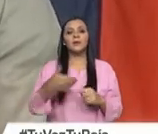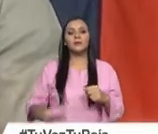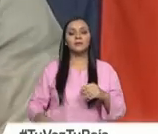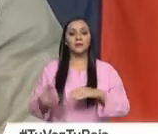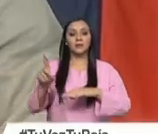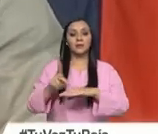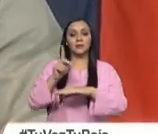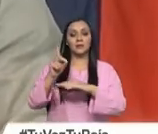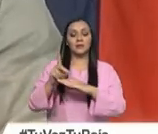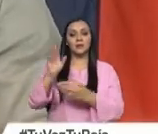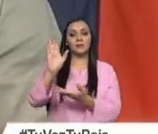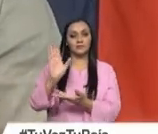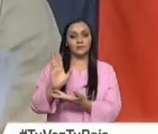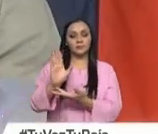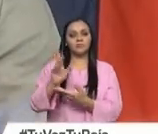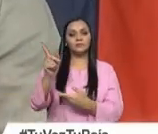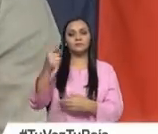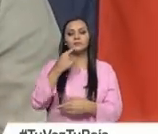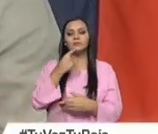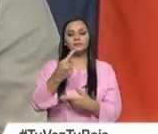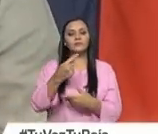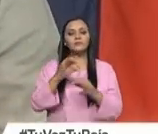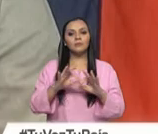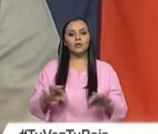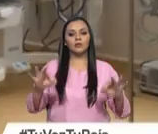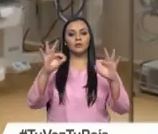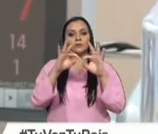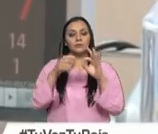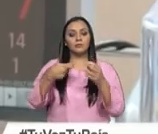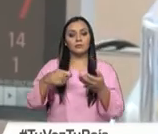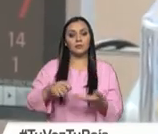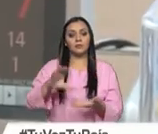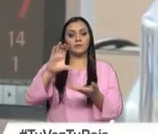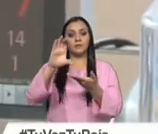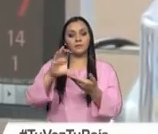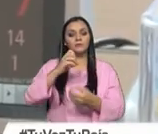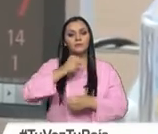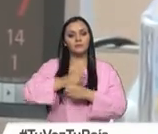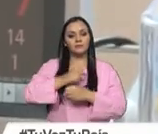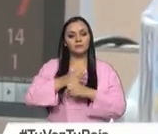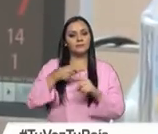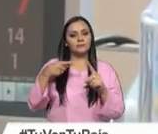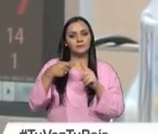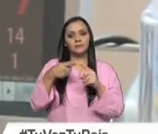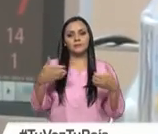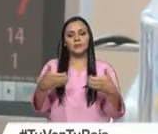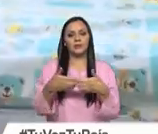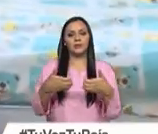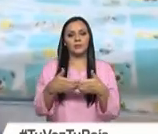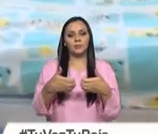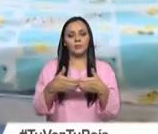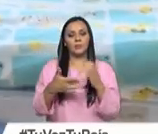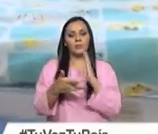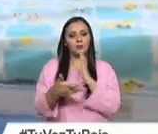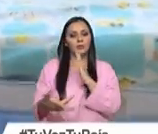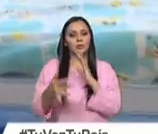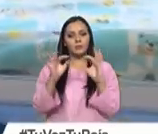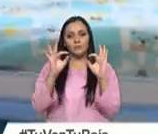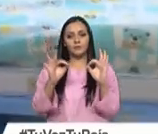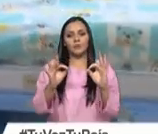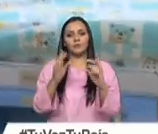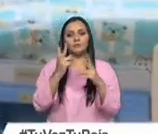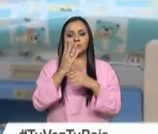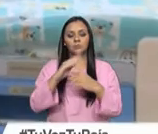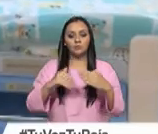del IES, Richard Espinosa, destacó que la inversión de esta obra contempla equipos tecnológicos de vanguardia con los cuales